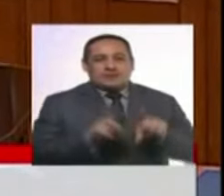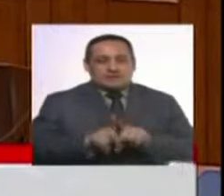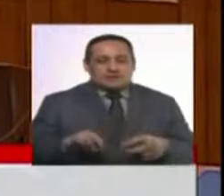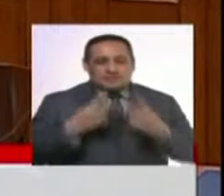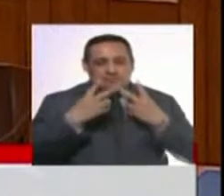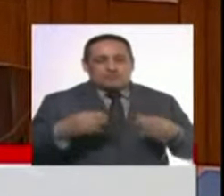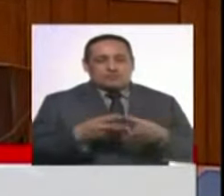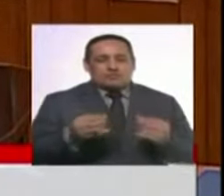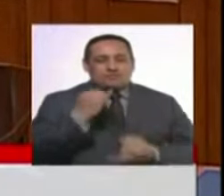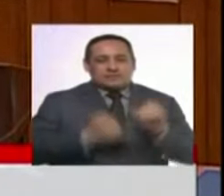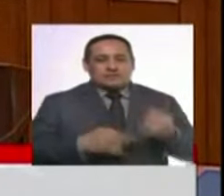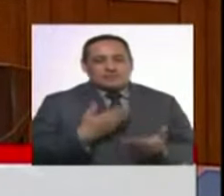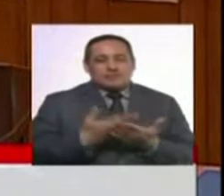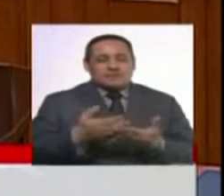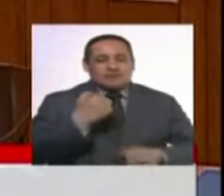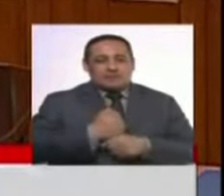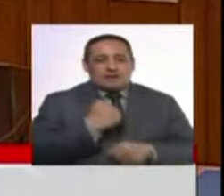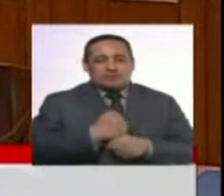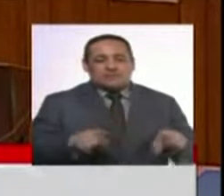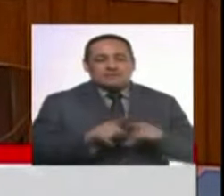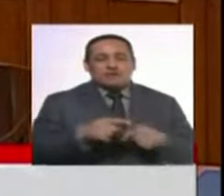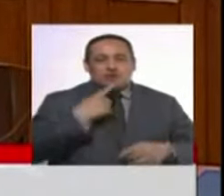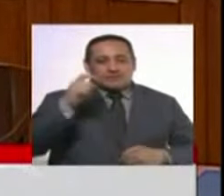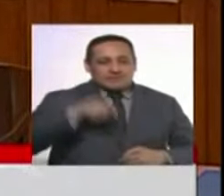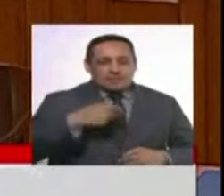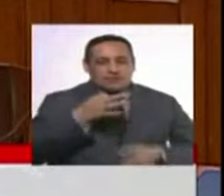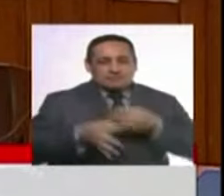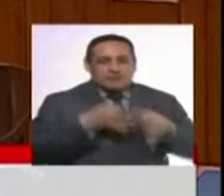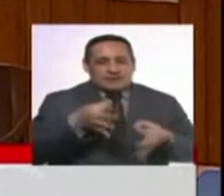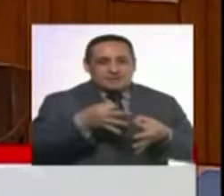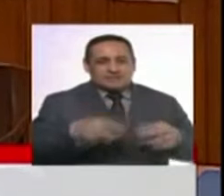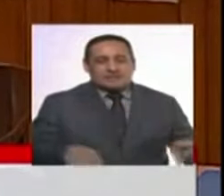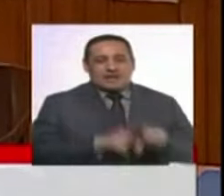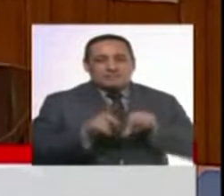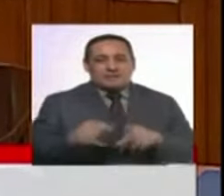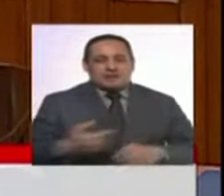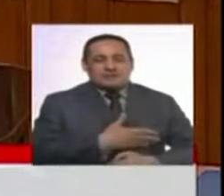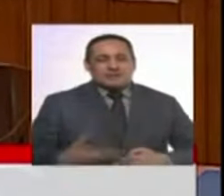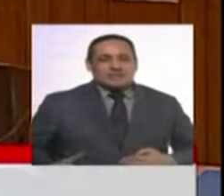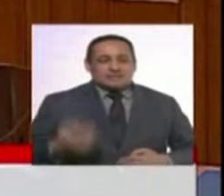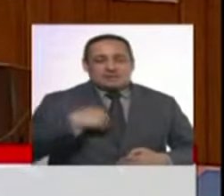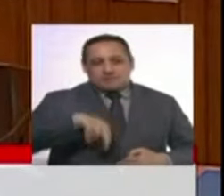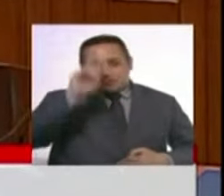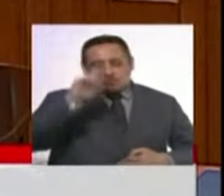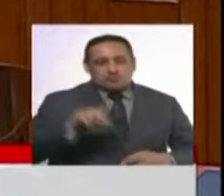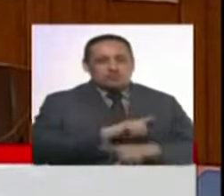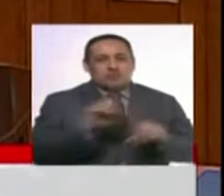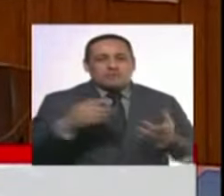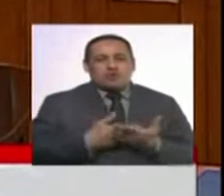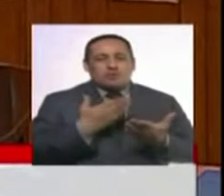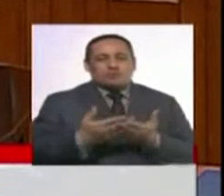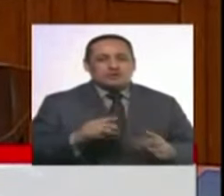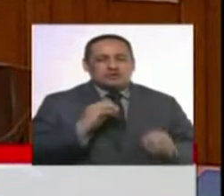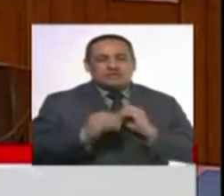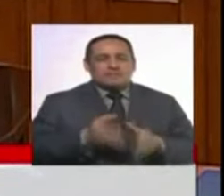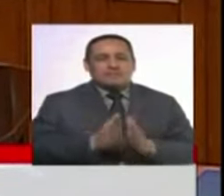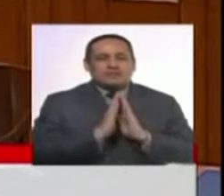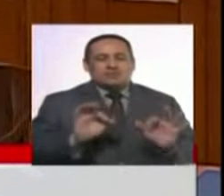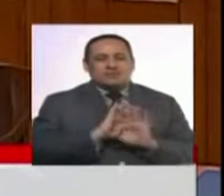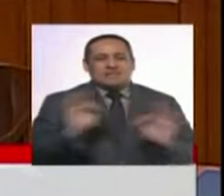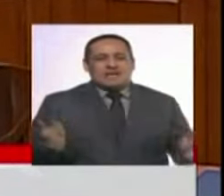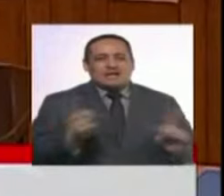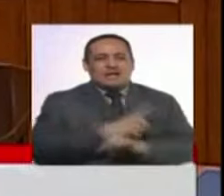de la parte final de la pregunta formulada debo señalar que el señor presidente República no ha propuesto ni solicitado